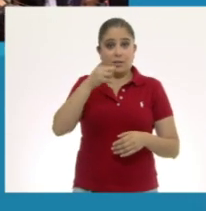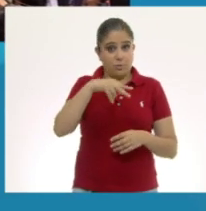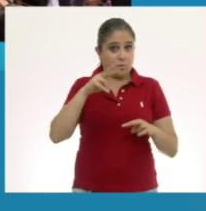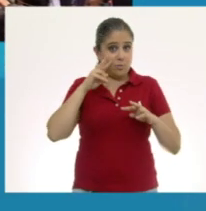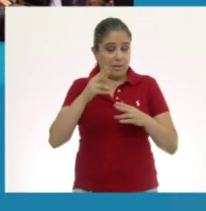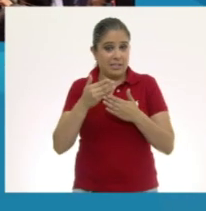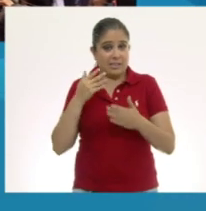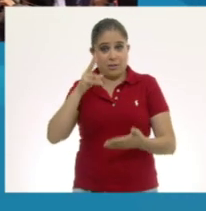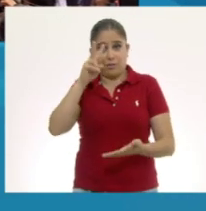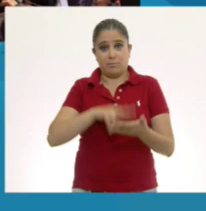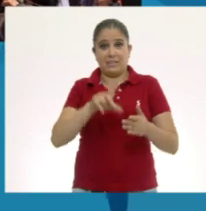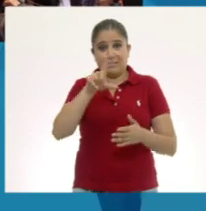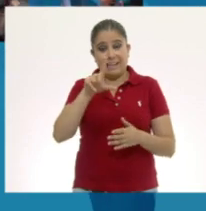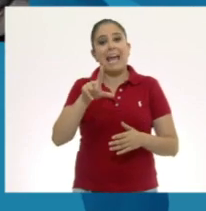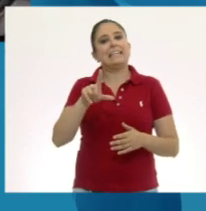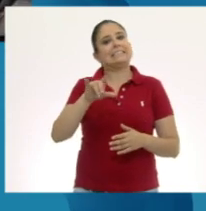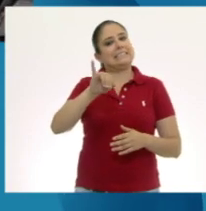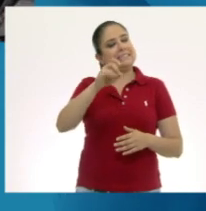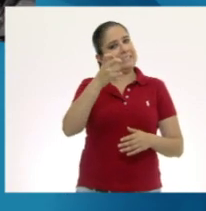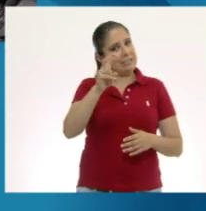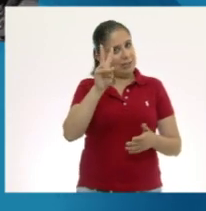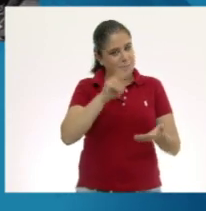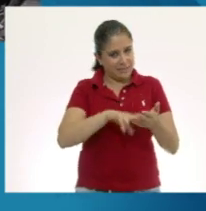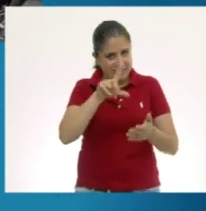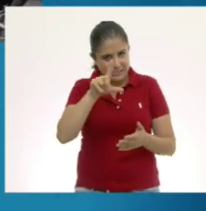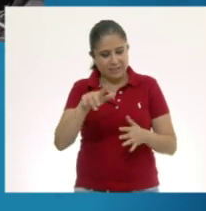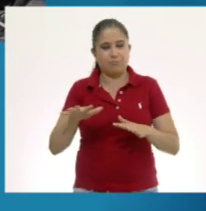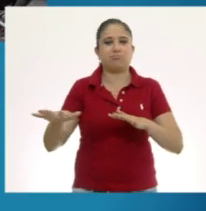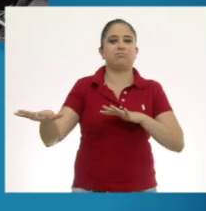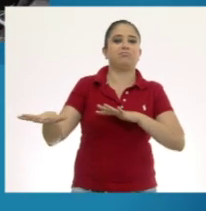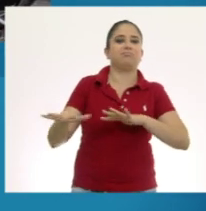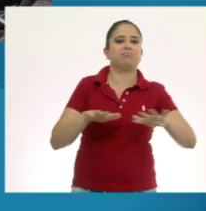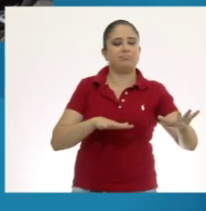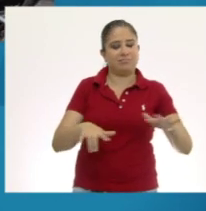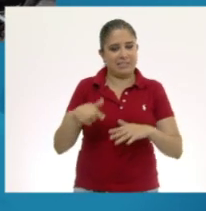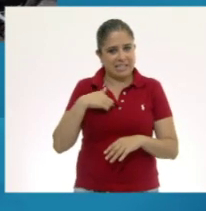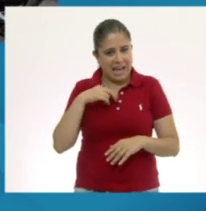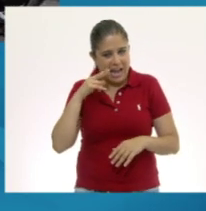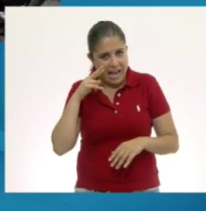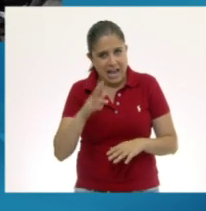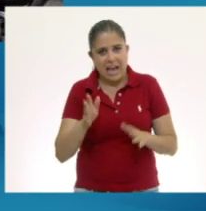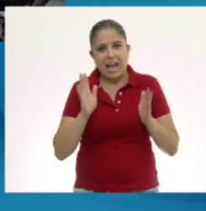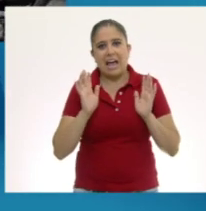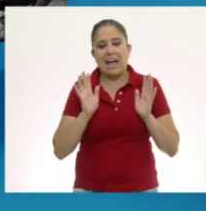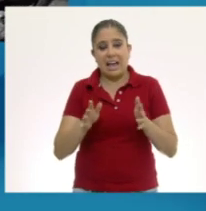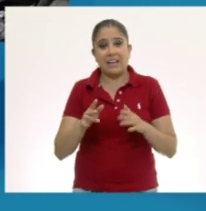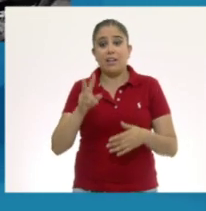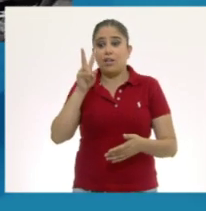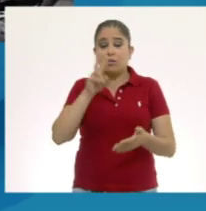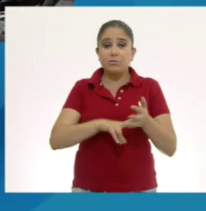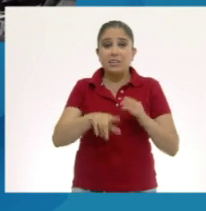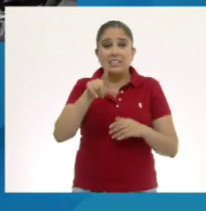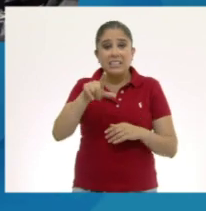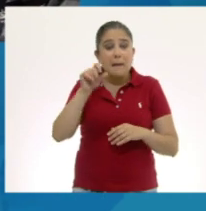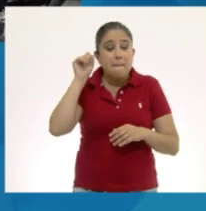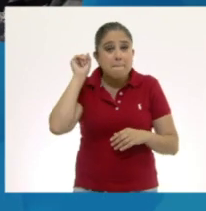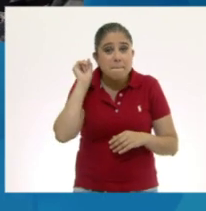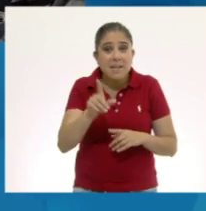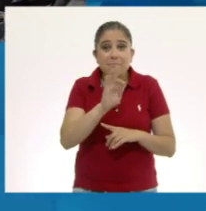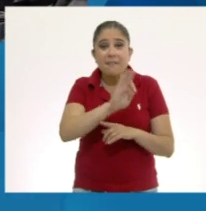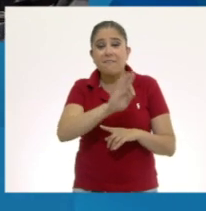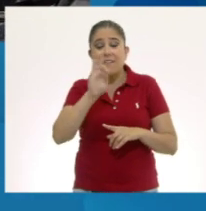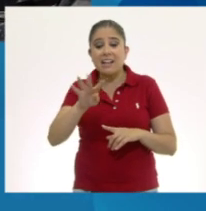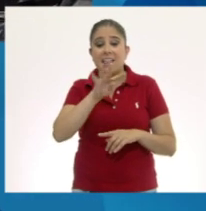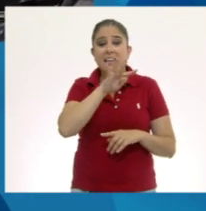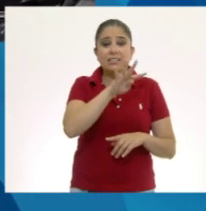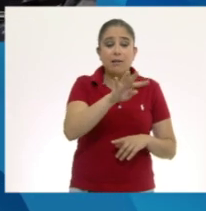entonces en el 2017. Ahí sí que le digo. ¿No? Y Terrible. este sismo, imagínate, fue también en la misma fecha,